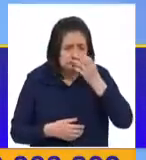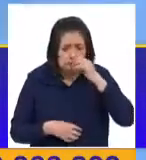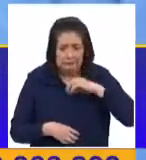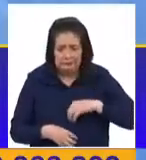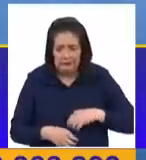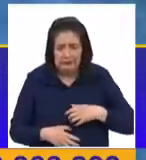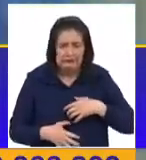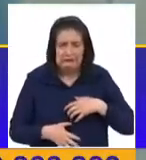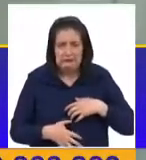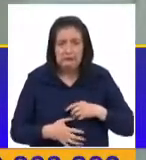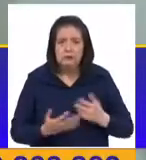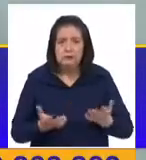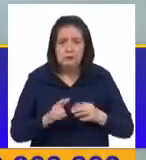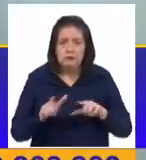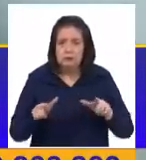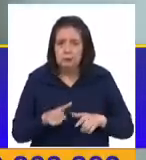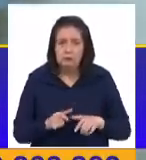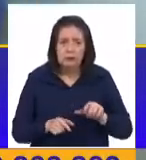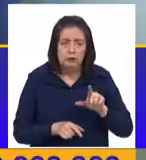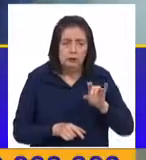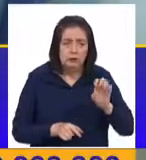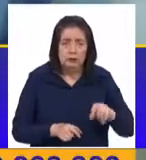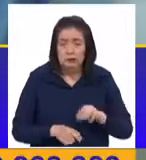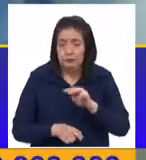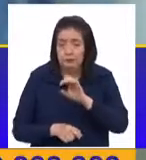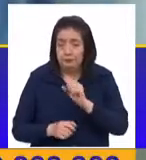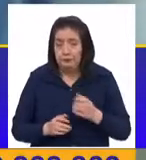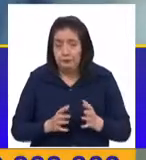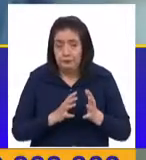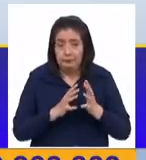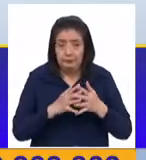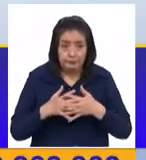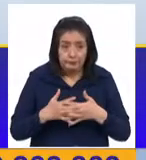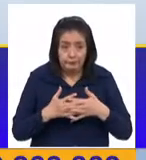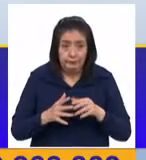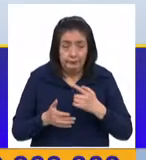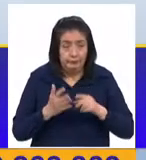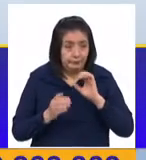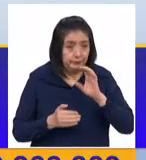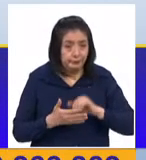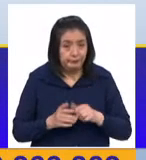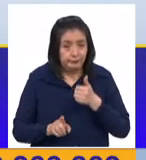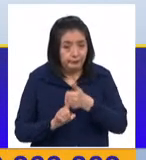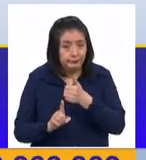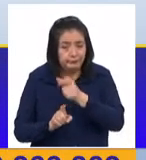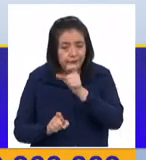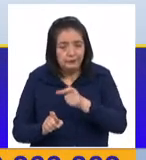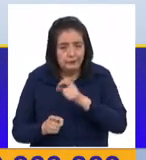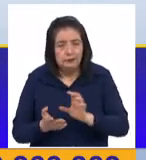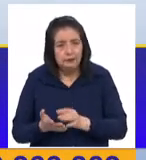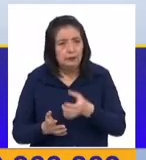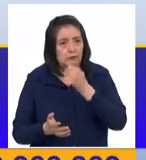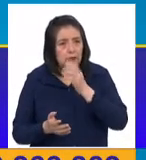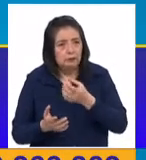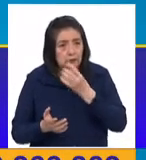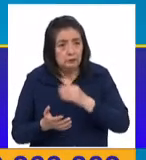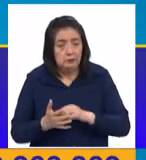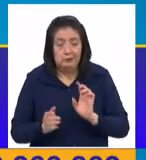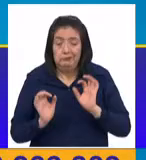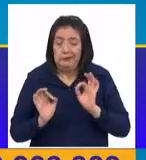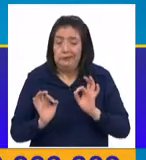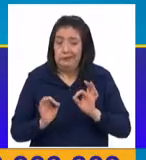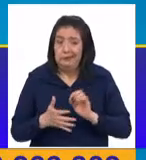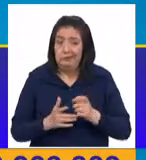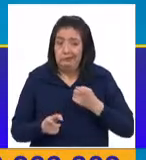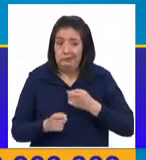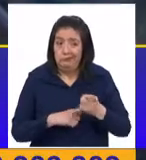ivermectina en el estado de Luisiana y Mississippi en Estados Unidos, por lo que advirtieron que automedicarse con este fármaco es peligroso y causa